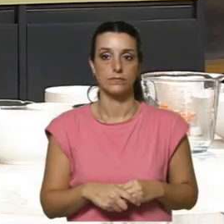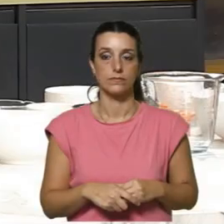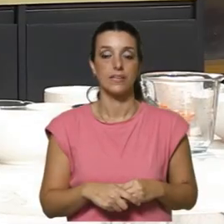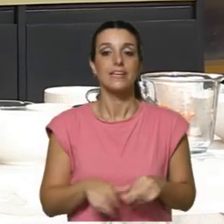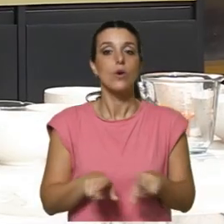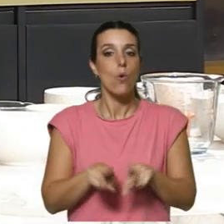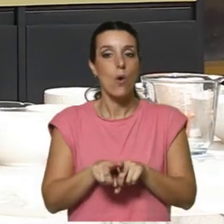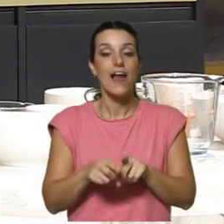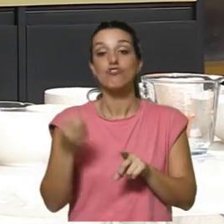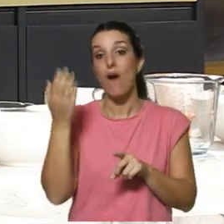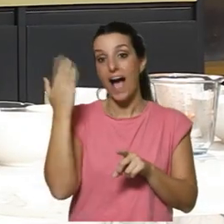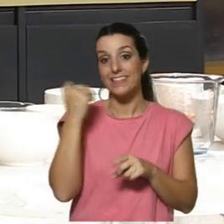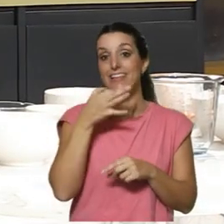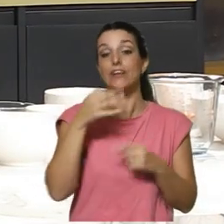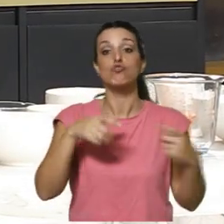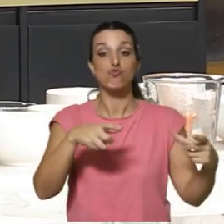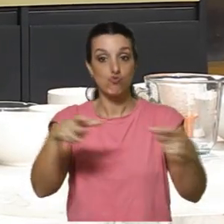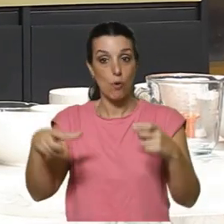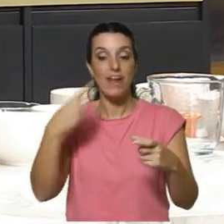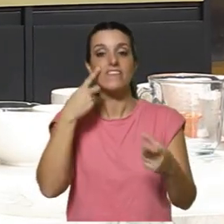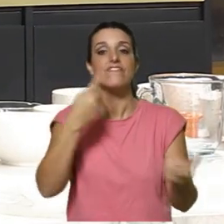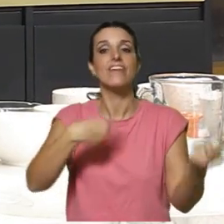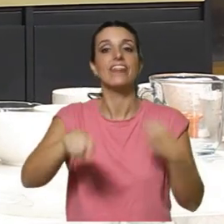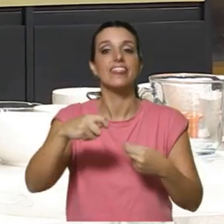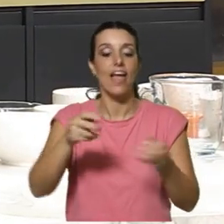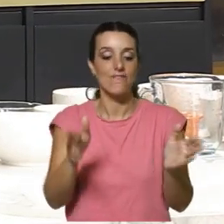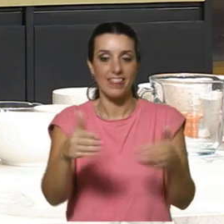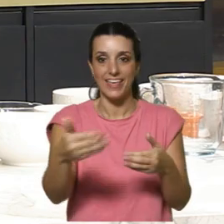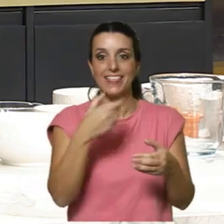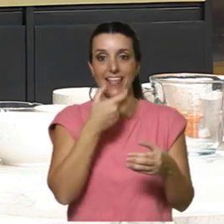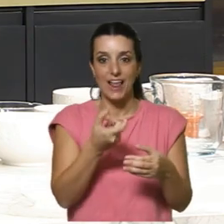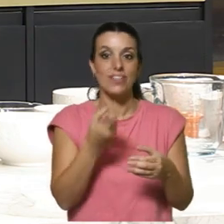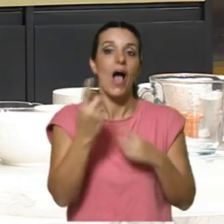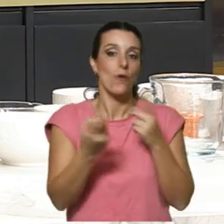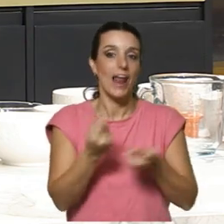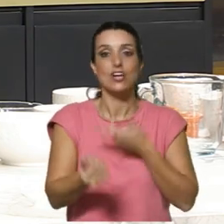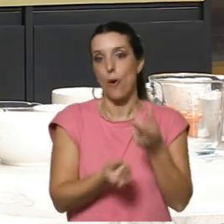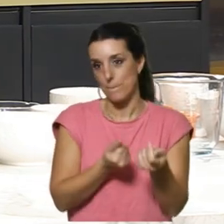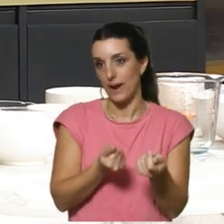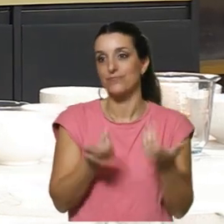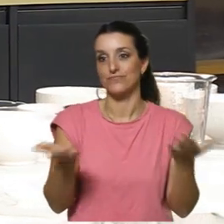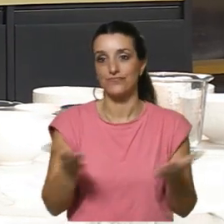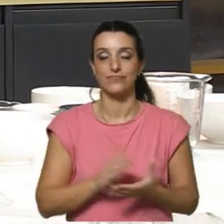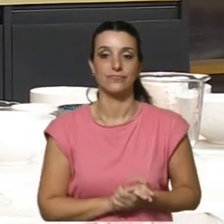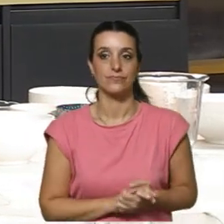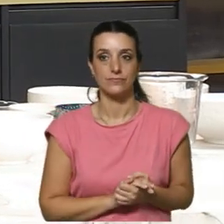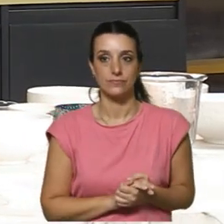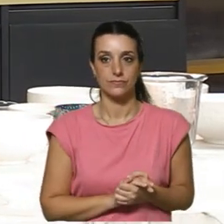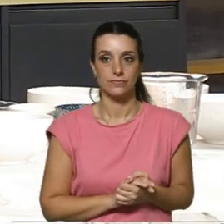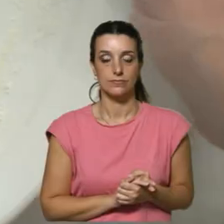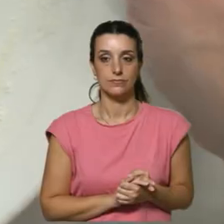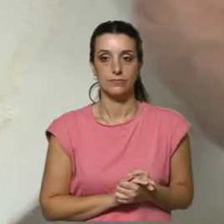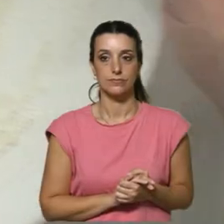Igual que el otro día, vos sabés que en el súper vi que vendían las bandejitas de lengüitas de gato. Es decir, que alguien las debe seguir consumiendo.